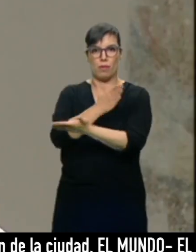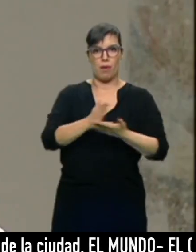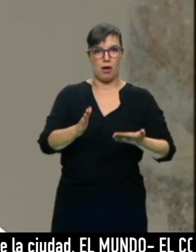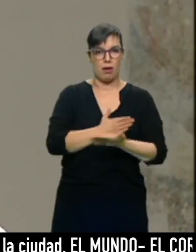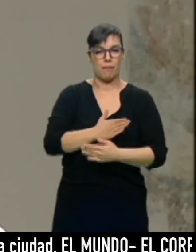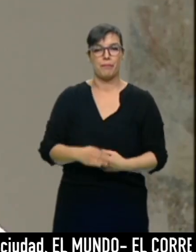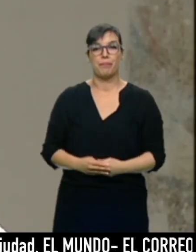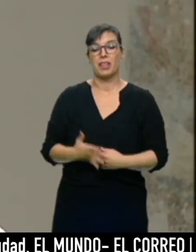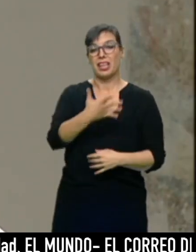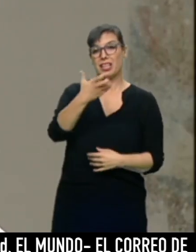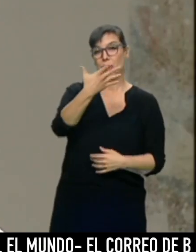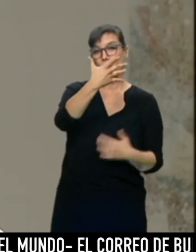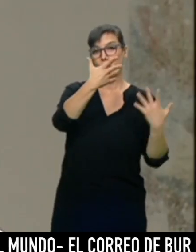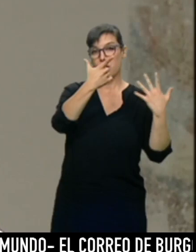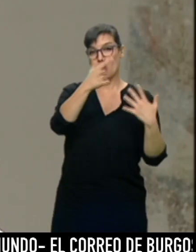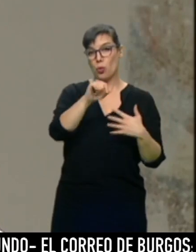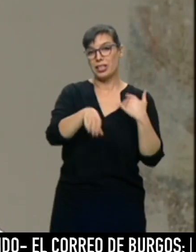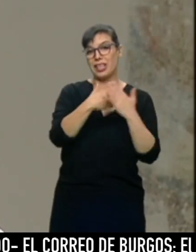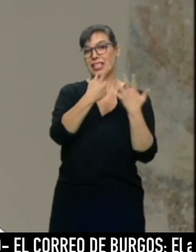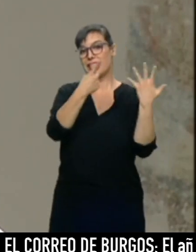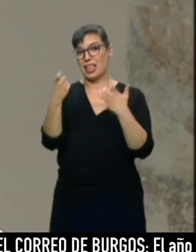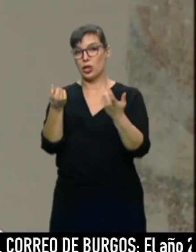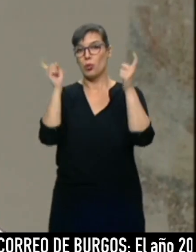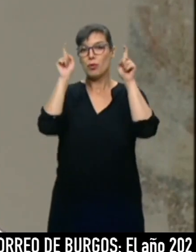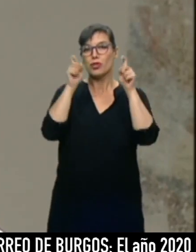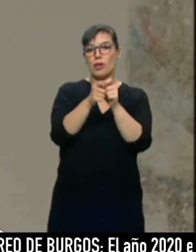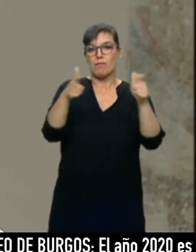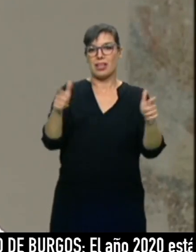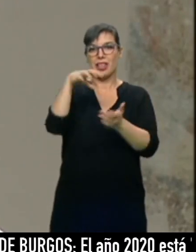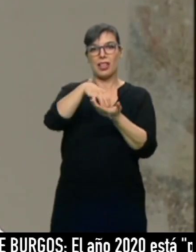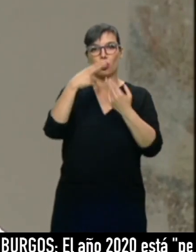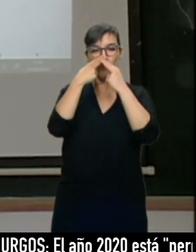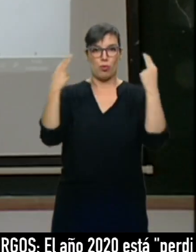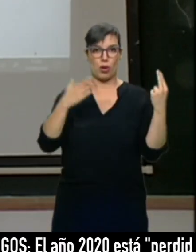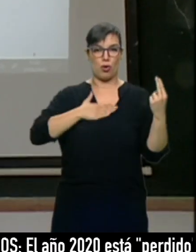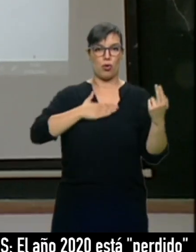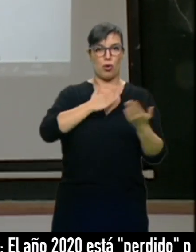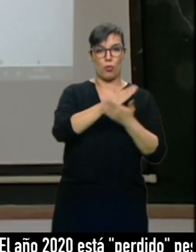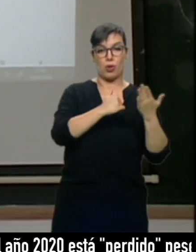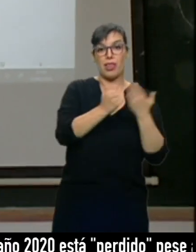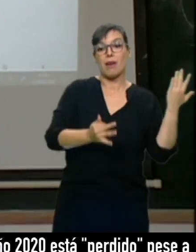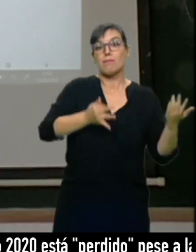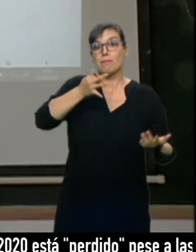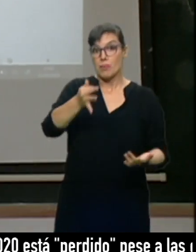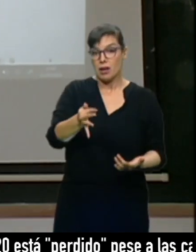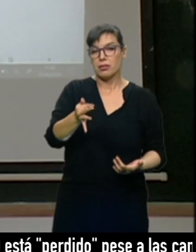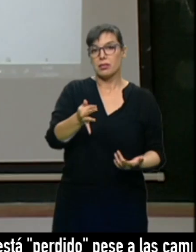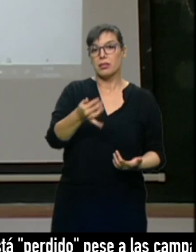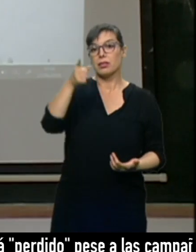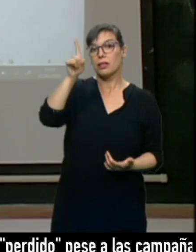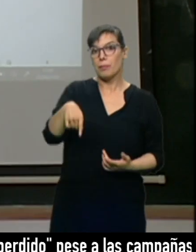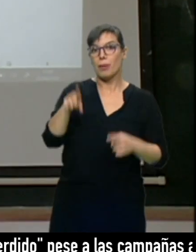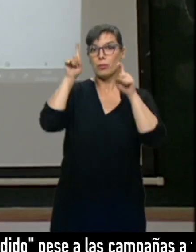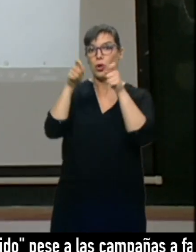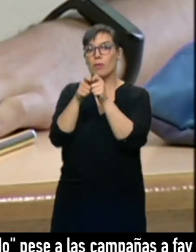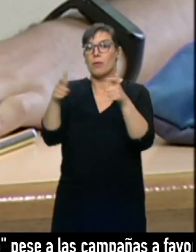De entre 550 a 600 docentes más en los centros públicos de la comunidad. A ellos habría que sumar el incremento de docentes